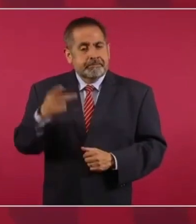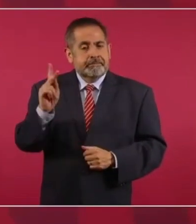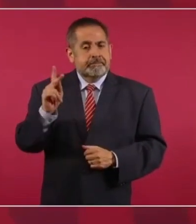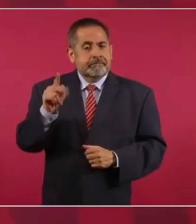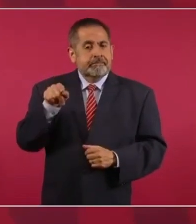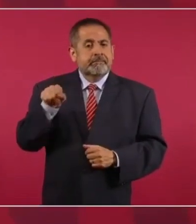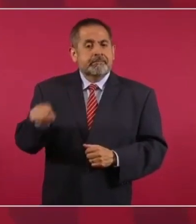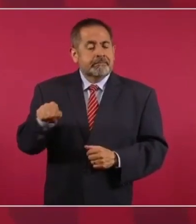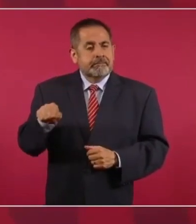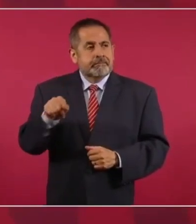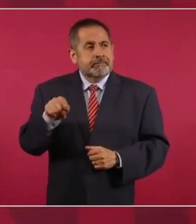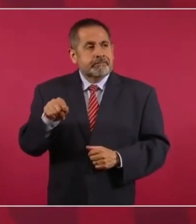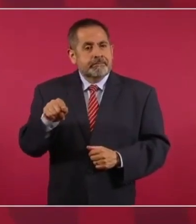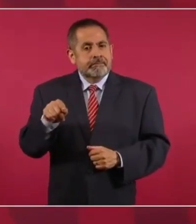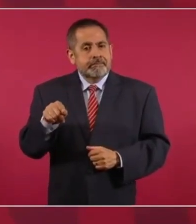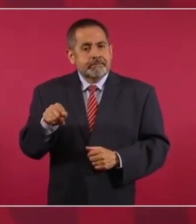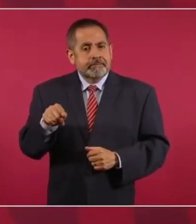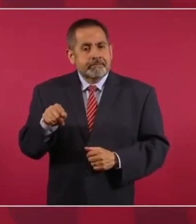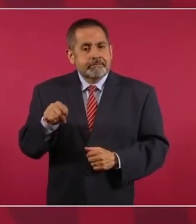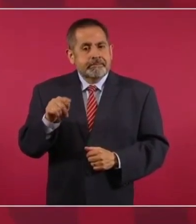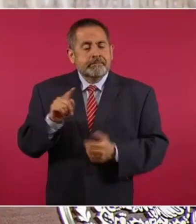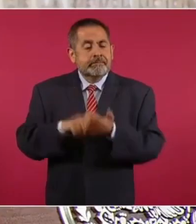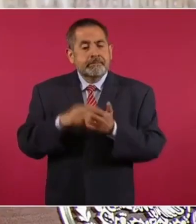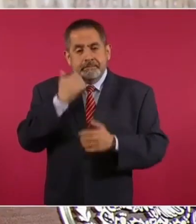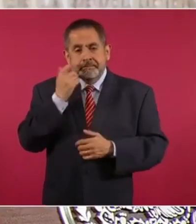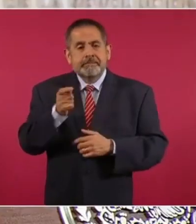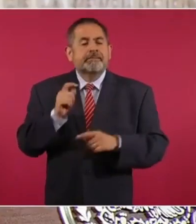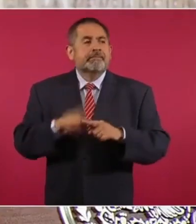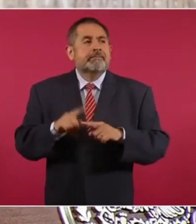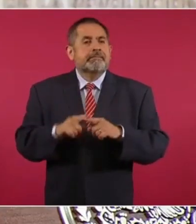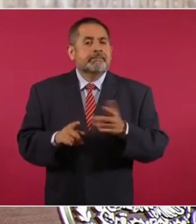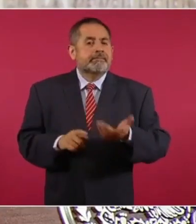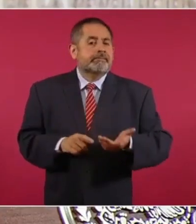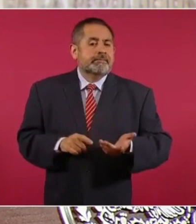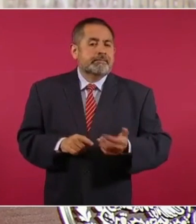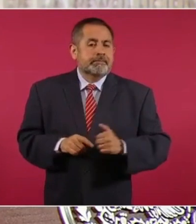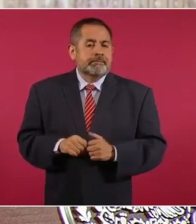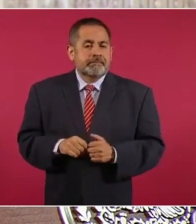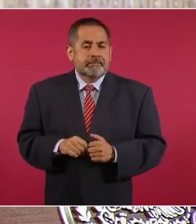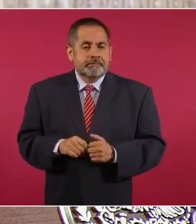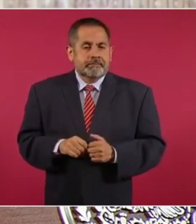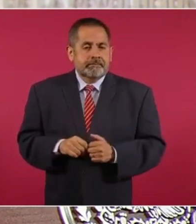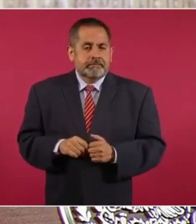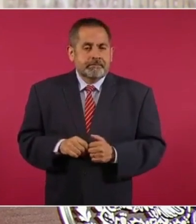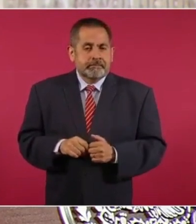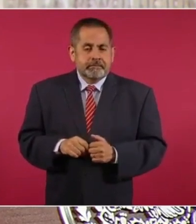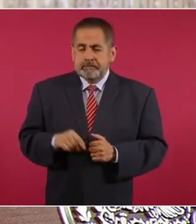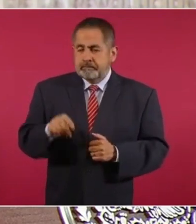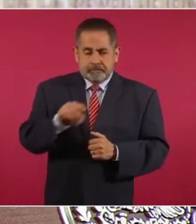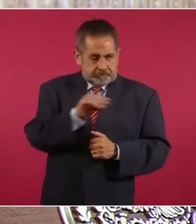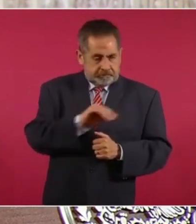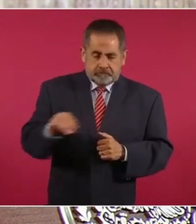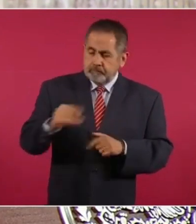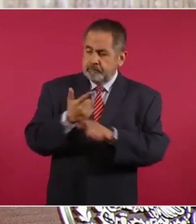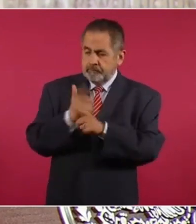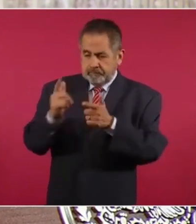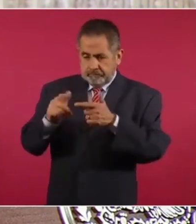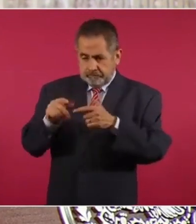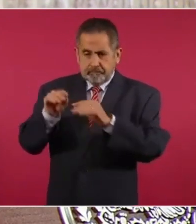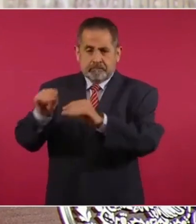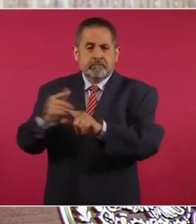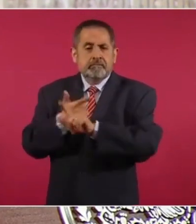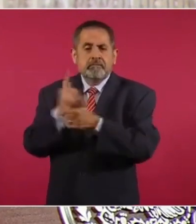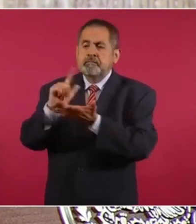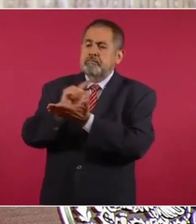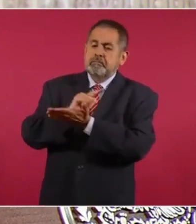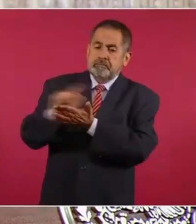pero lo que quieren es que se les libere por completo, si